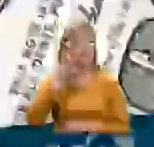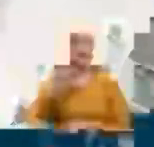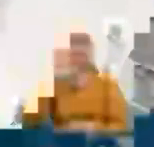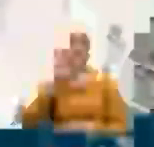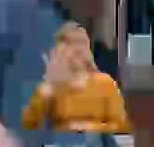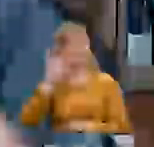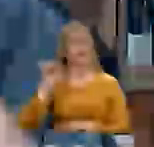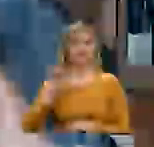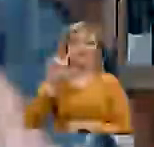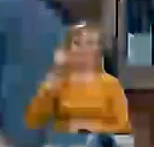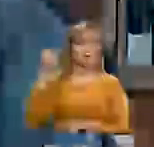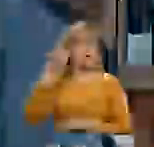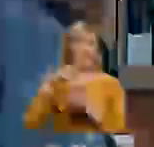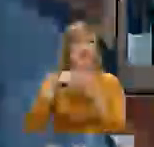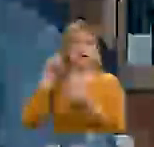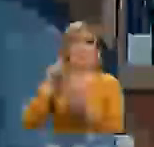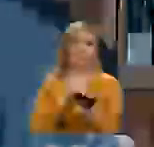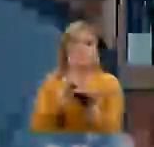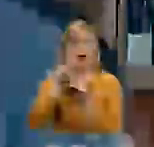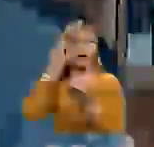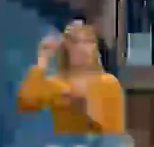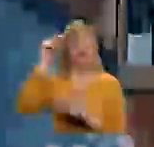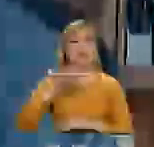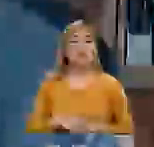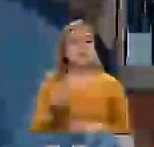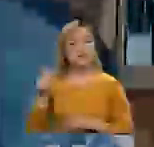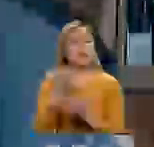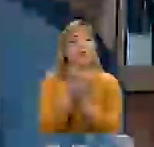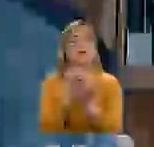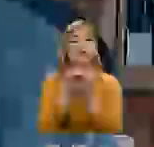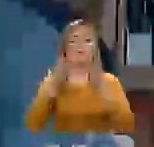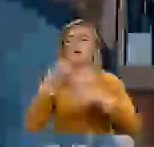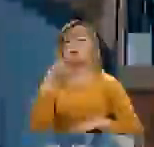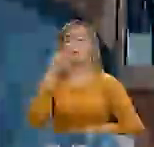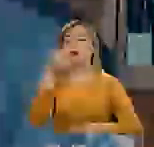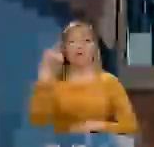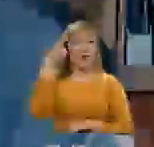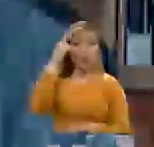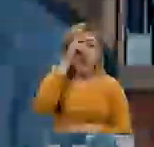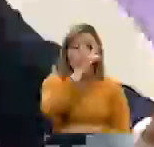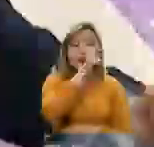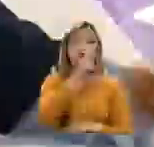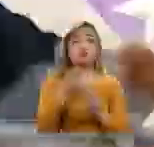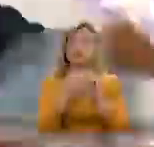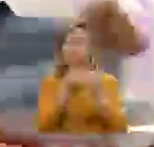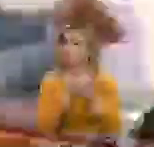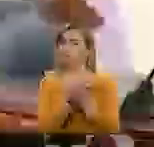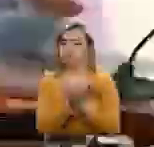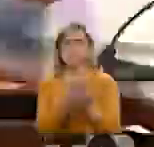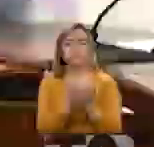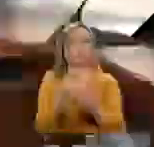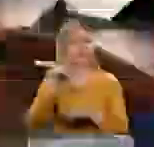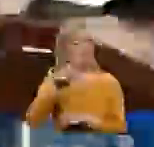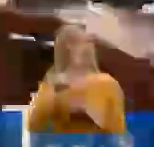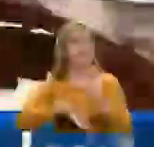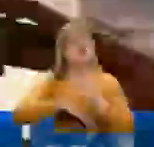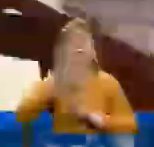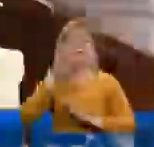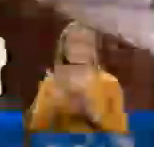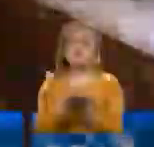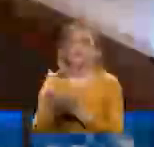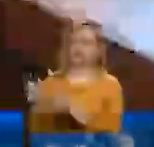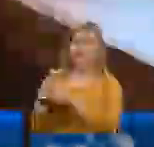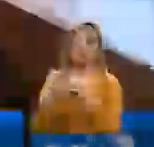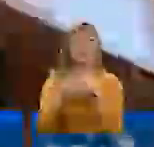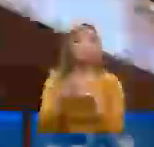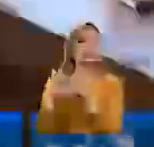de dólares. El economista Augusto de la Torre explica también que el grado de complejidad de esta crisis refleja necesidades mayores de